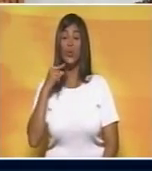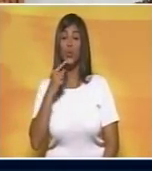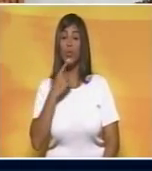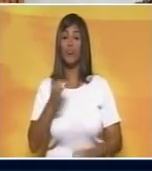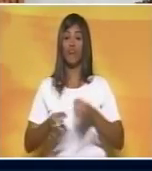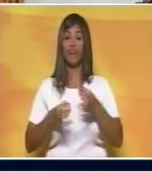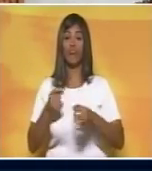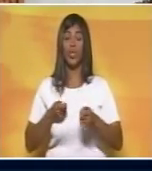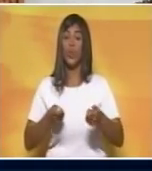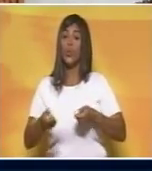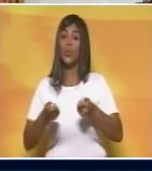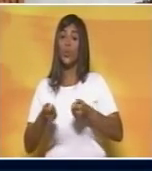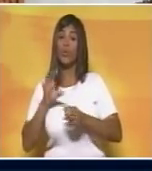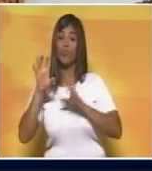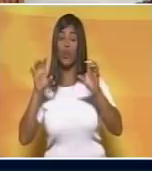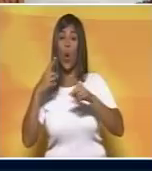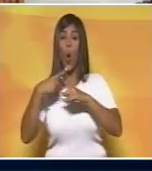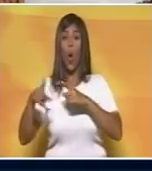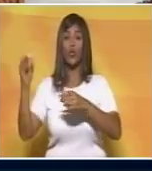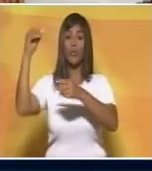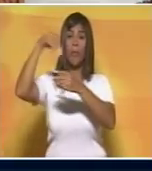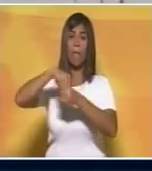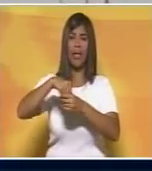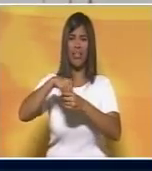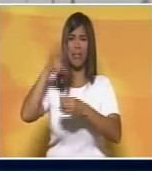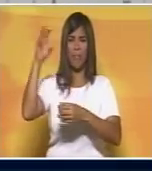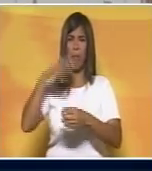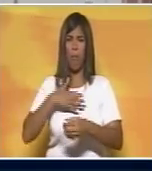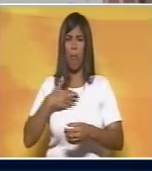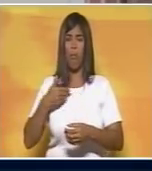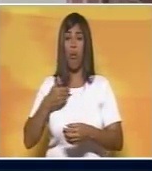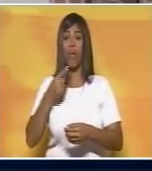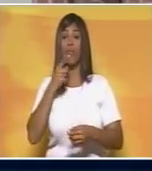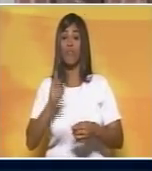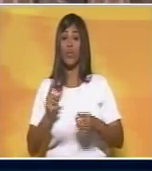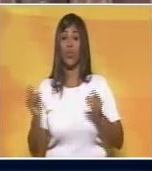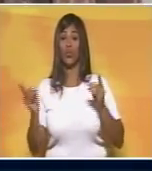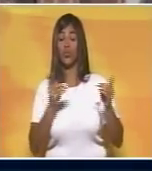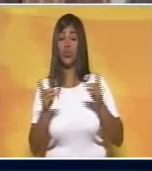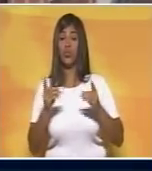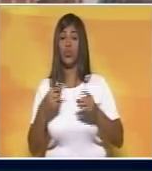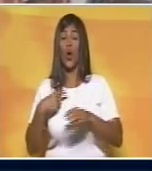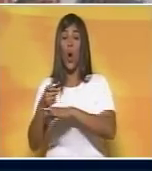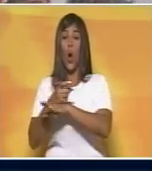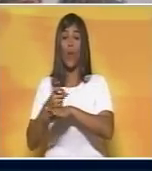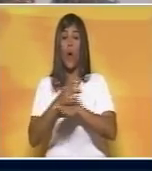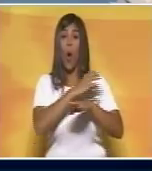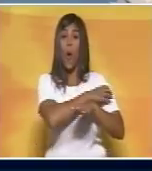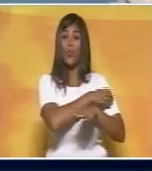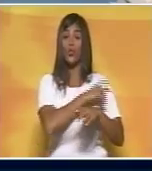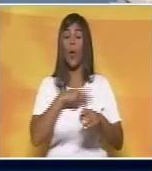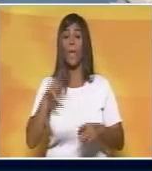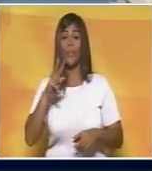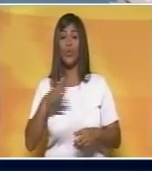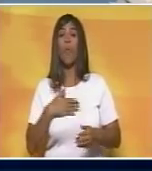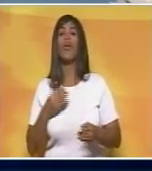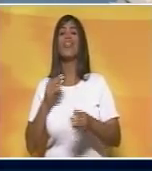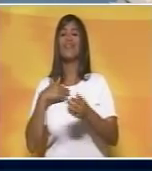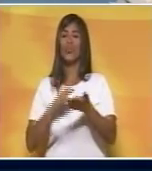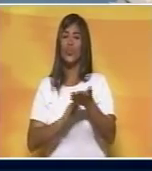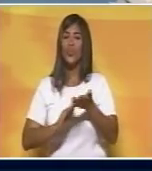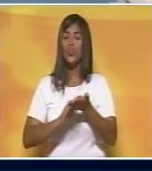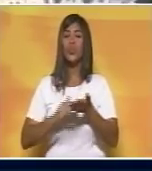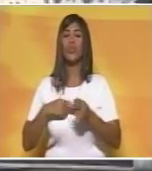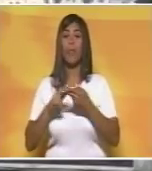la injerencia de asuntos internos de otros países y ratificó que los debates entre el gobierno y oposición en Venezuela garantizarían la estabilidad del